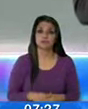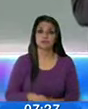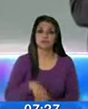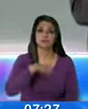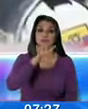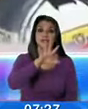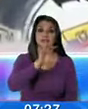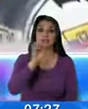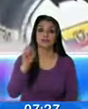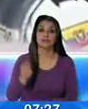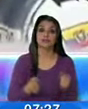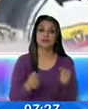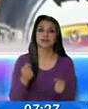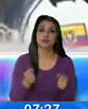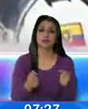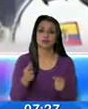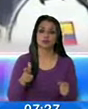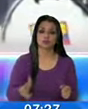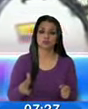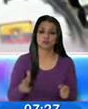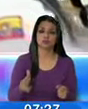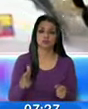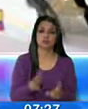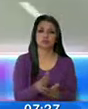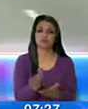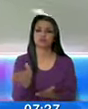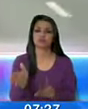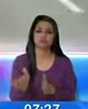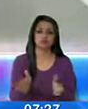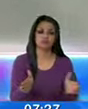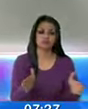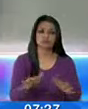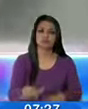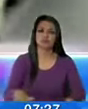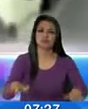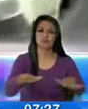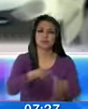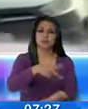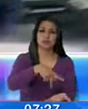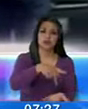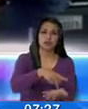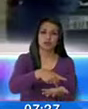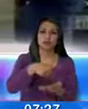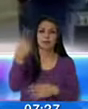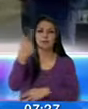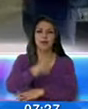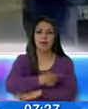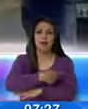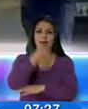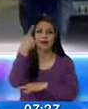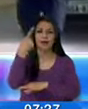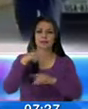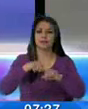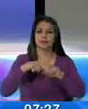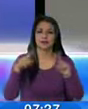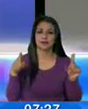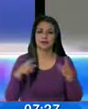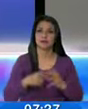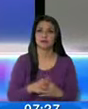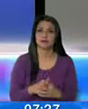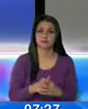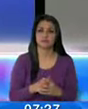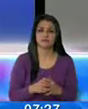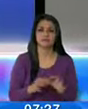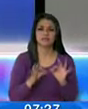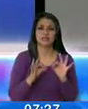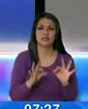500 vehículos que estarán ubicados en las entradas y salidas de las poblaciones y peajes. Emergencias médicas va a estar perfectamente